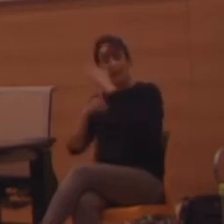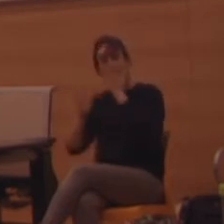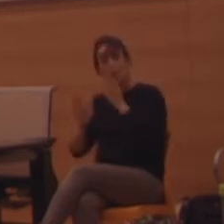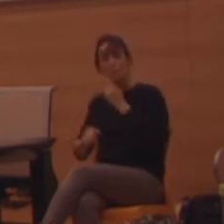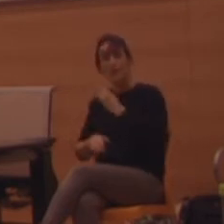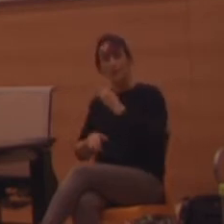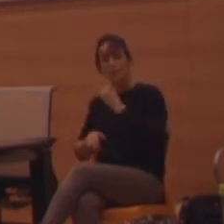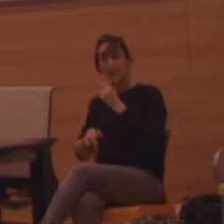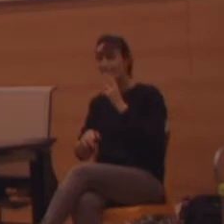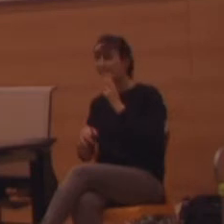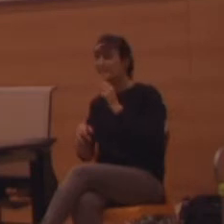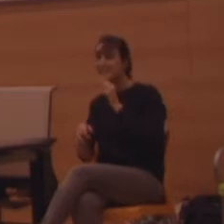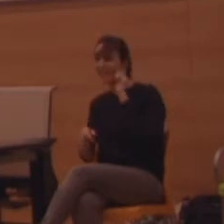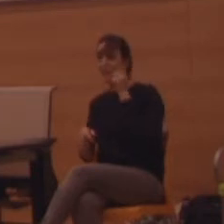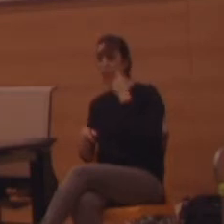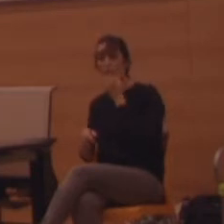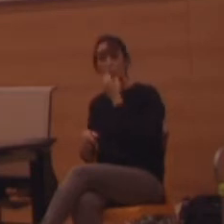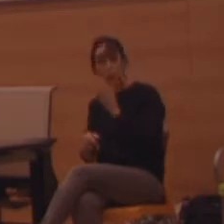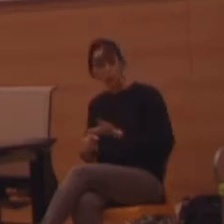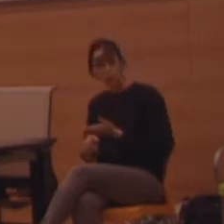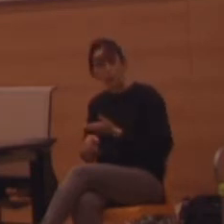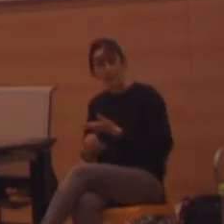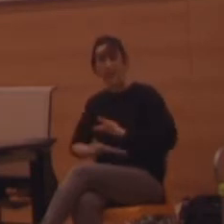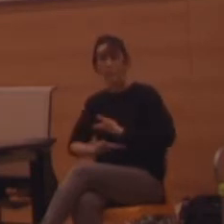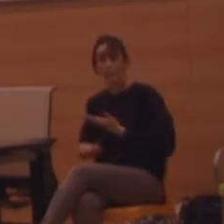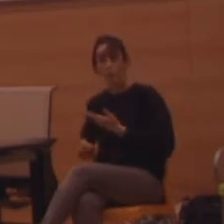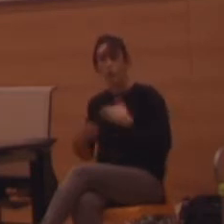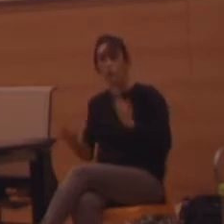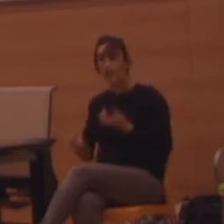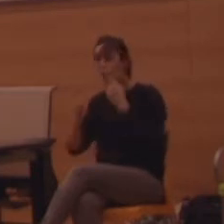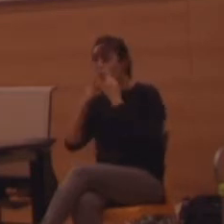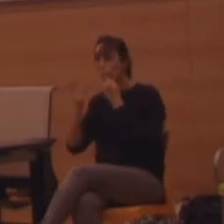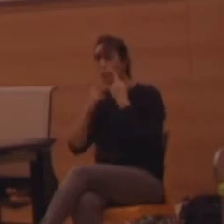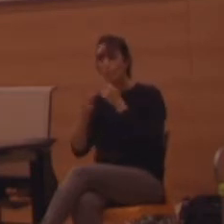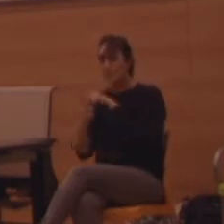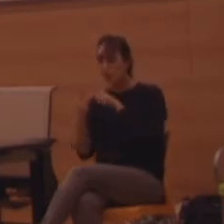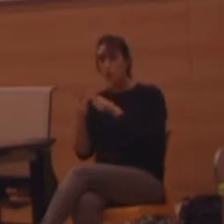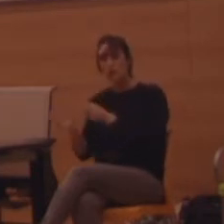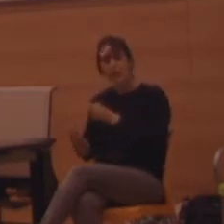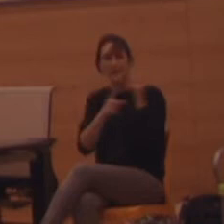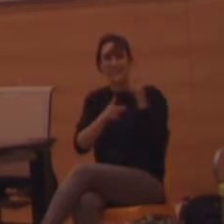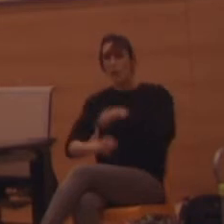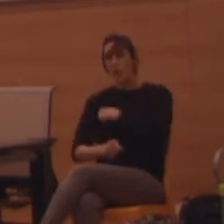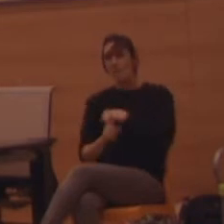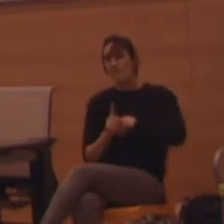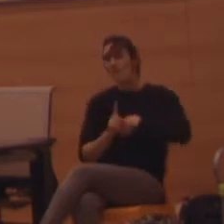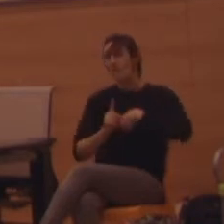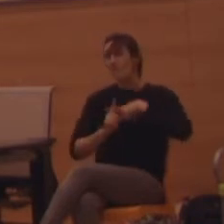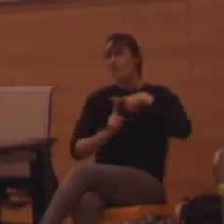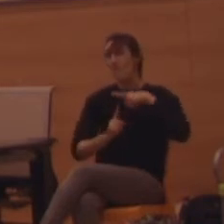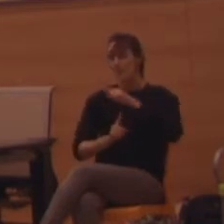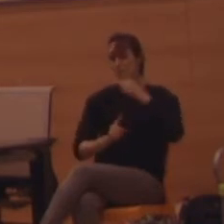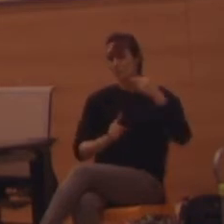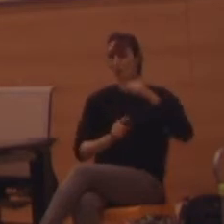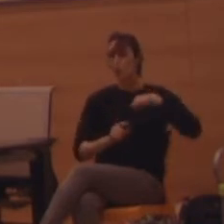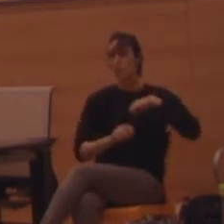en todo lo que es el abordaje de las heridas de miembros inferiores, pero personas que ingresaron con fiebre, que ingresaron mal, estuvieron en la planta,